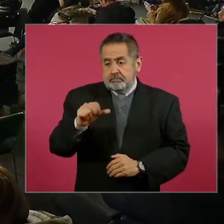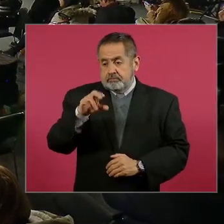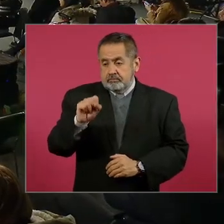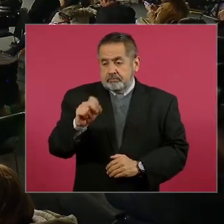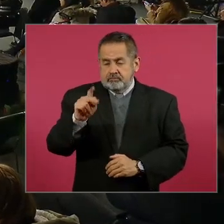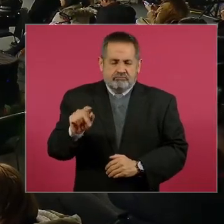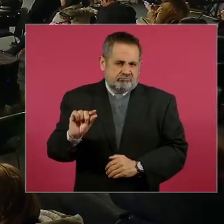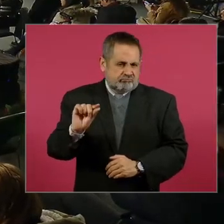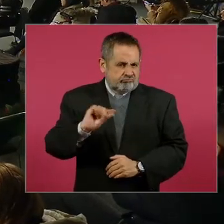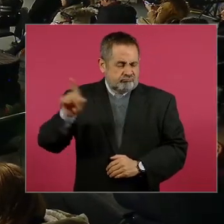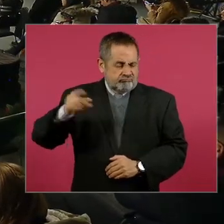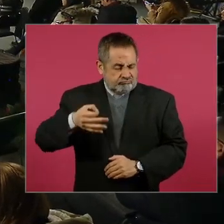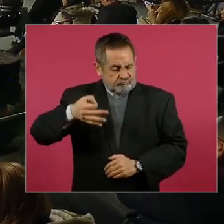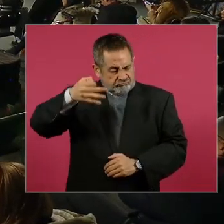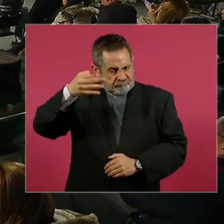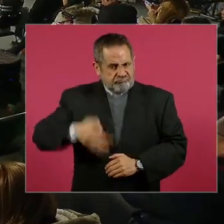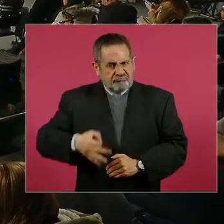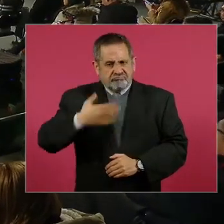de primera,